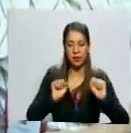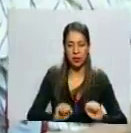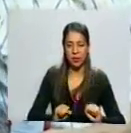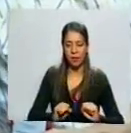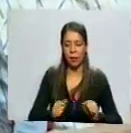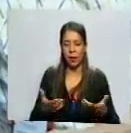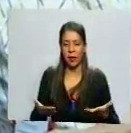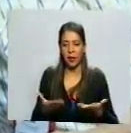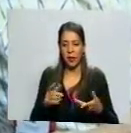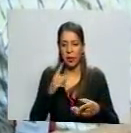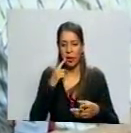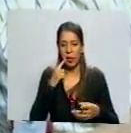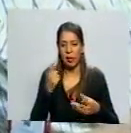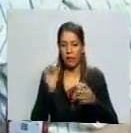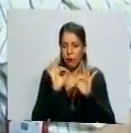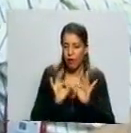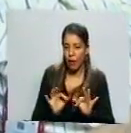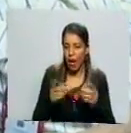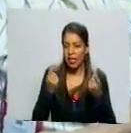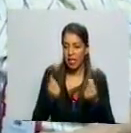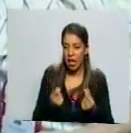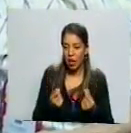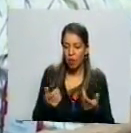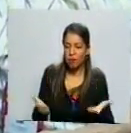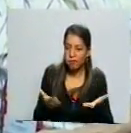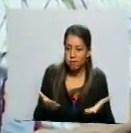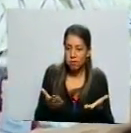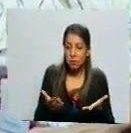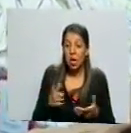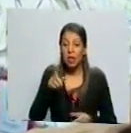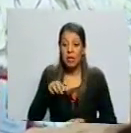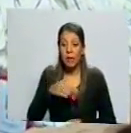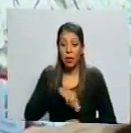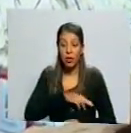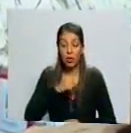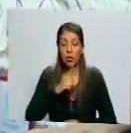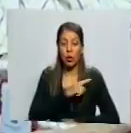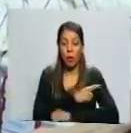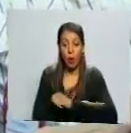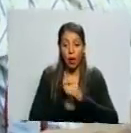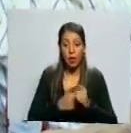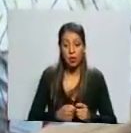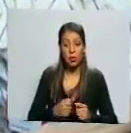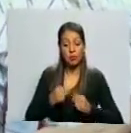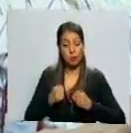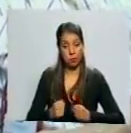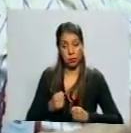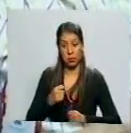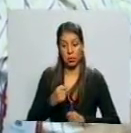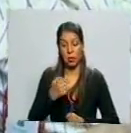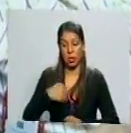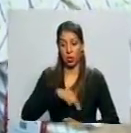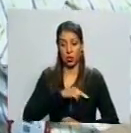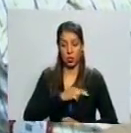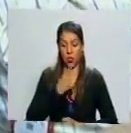criptoactivos y de esta forma también desde este poderoso sector podamos tributar